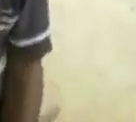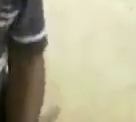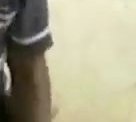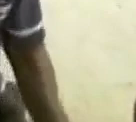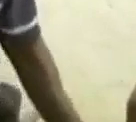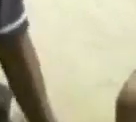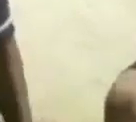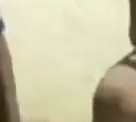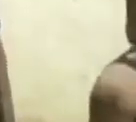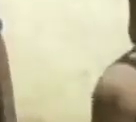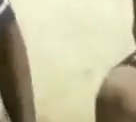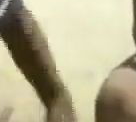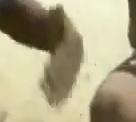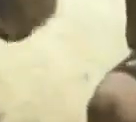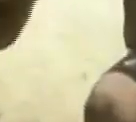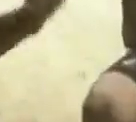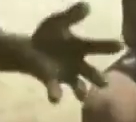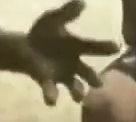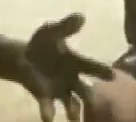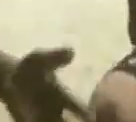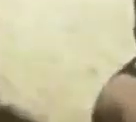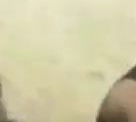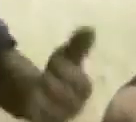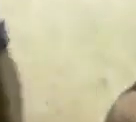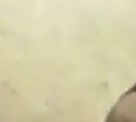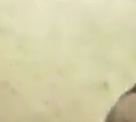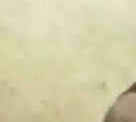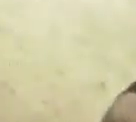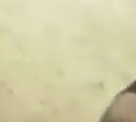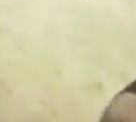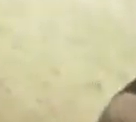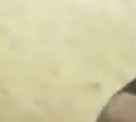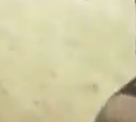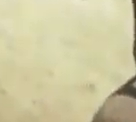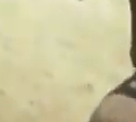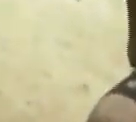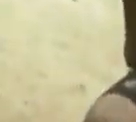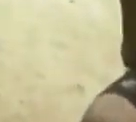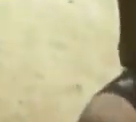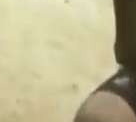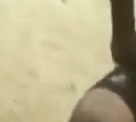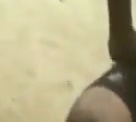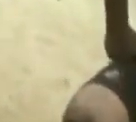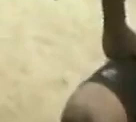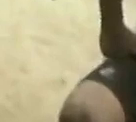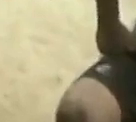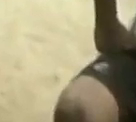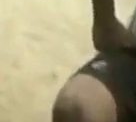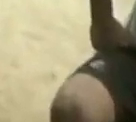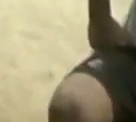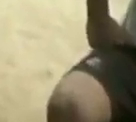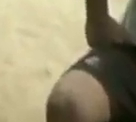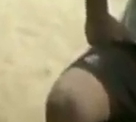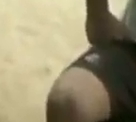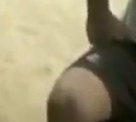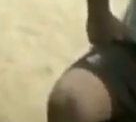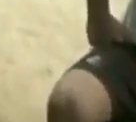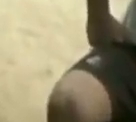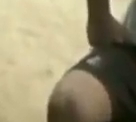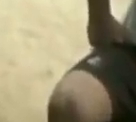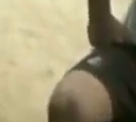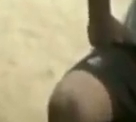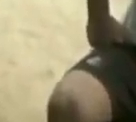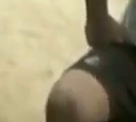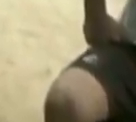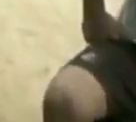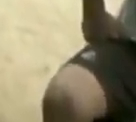y con mucha confianza ya, porque ahora sí podemos regresar a nuestra casa. ¿Sí? Les agradecemos esas palabras que ustedes nos dan